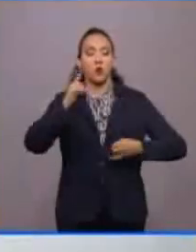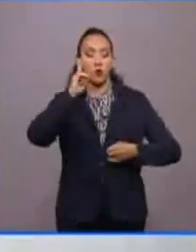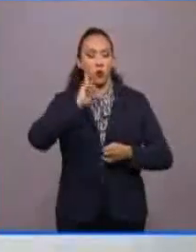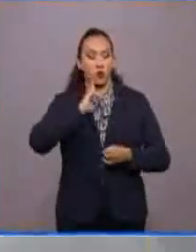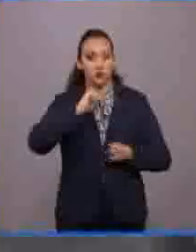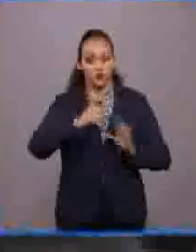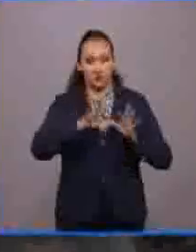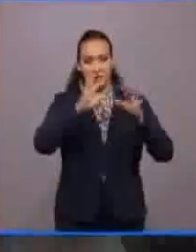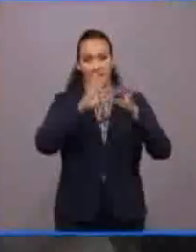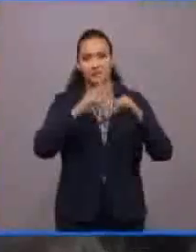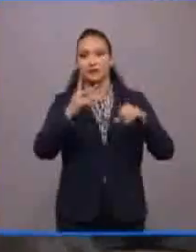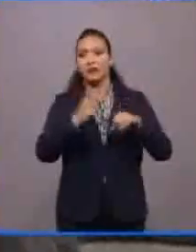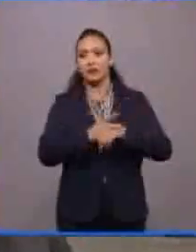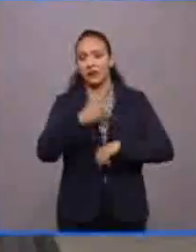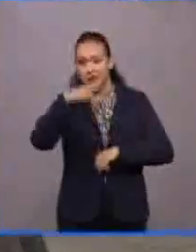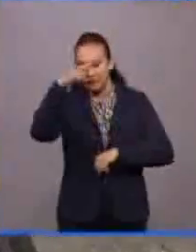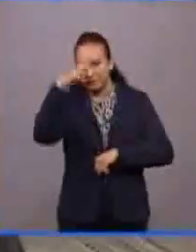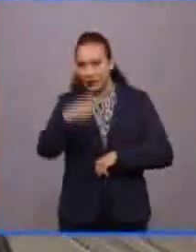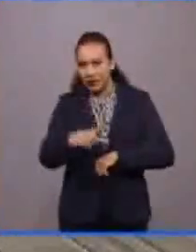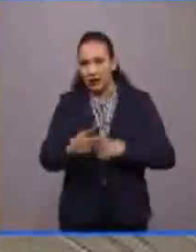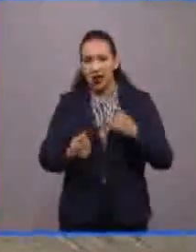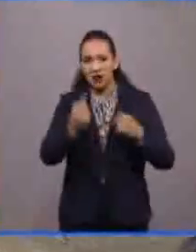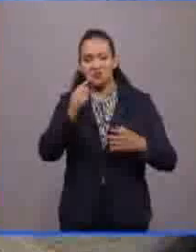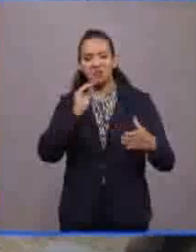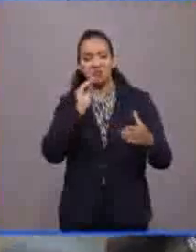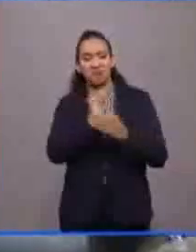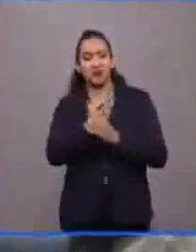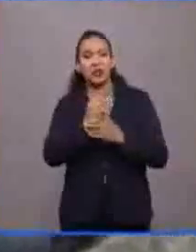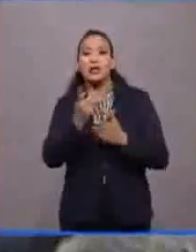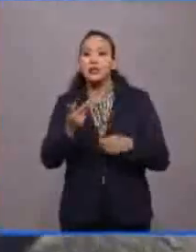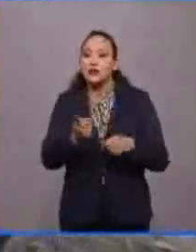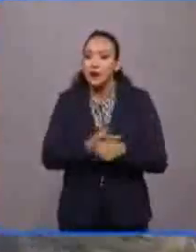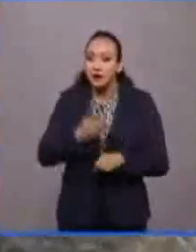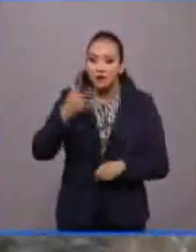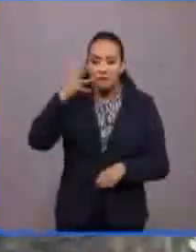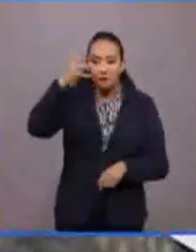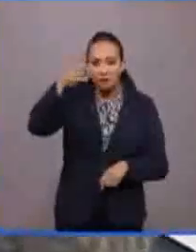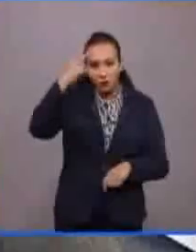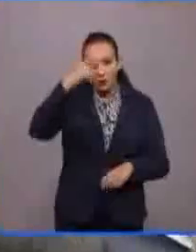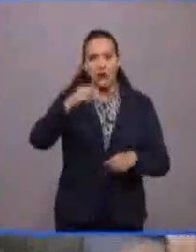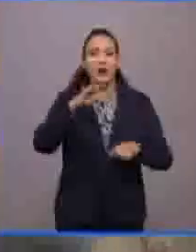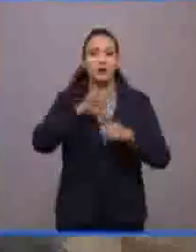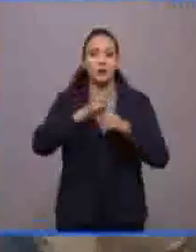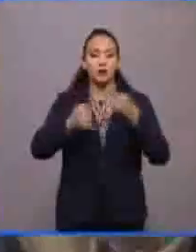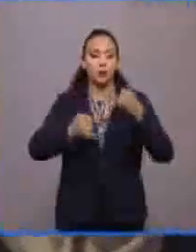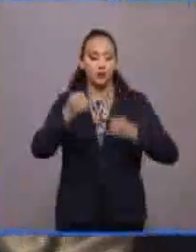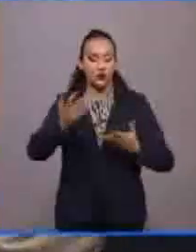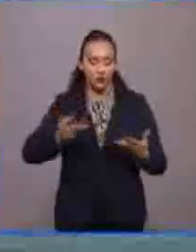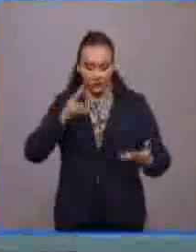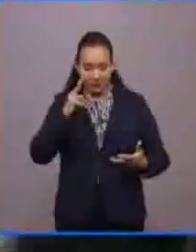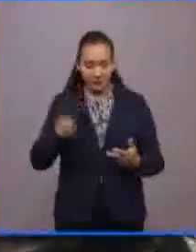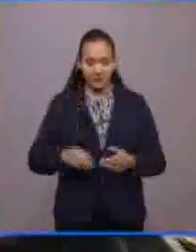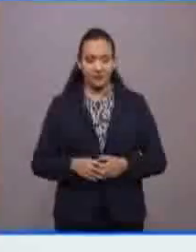habló de la impunidad que hay en nuestro país y de cómo afectará la próxima elección de personas